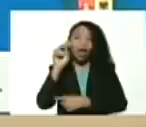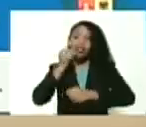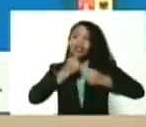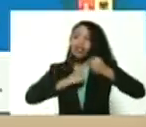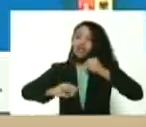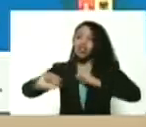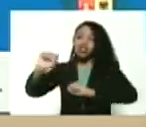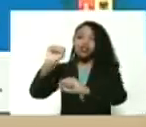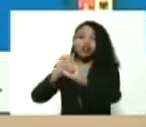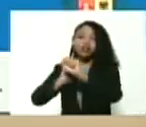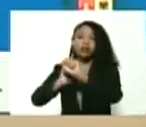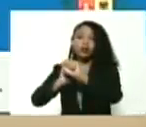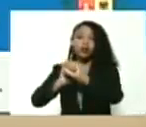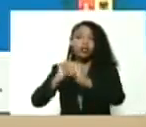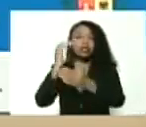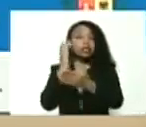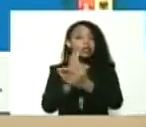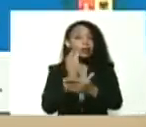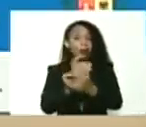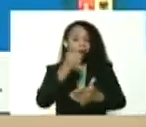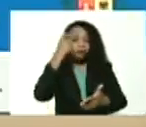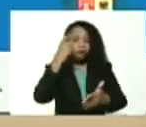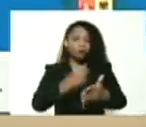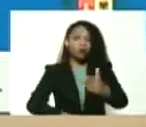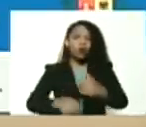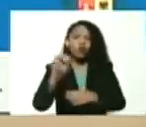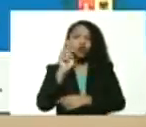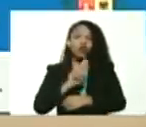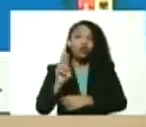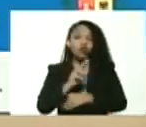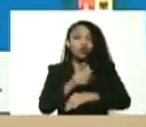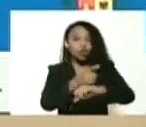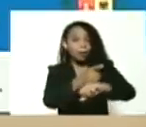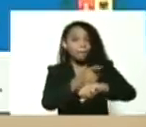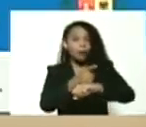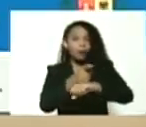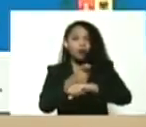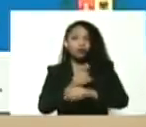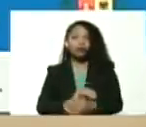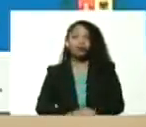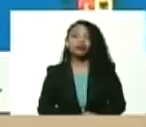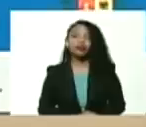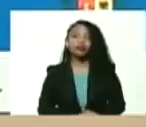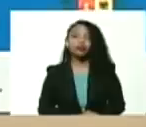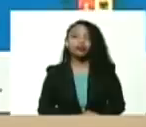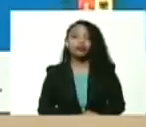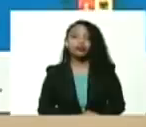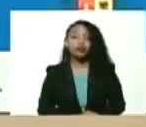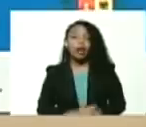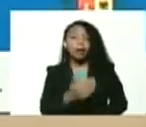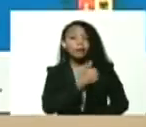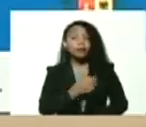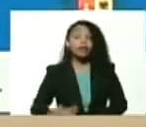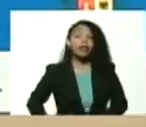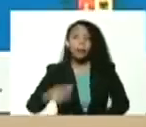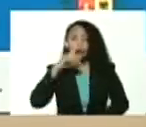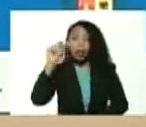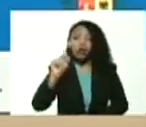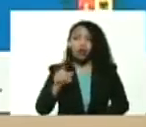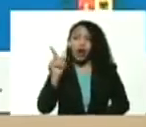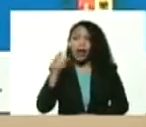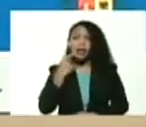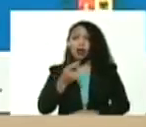defendió, siempre con la prohibición de uso de armas de fuego. Y el presidente Nicolás Maduro fue muy